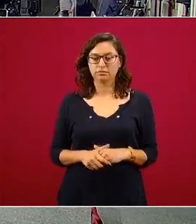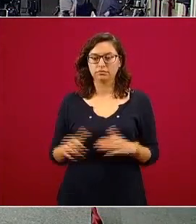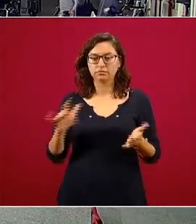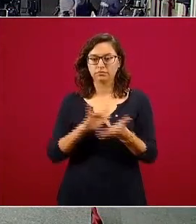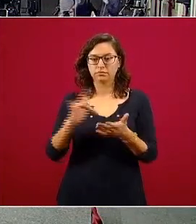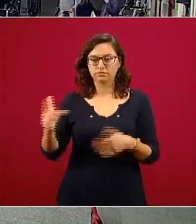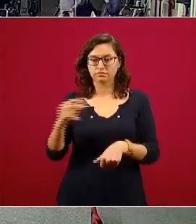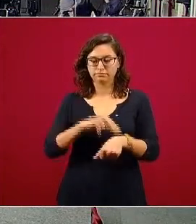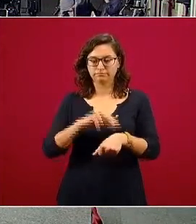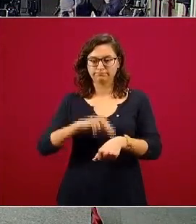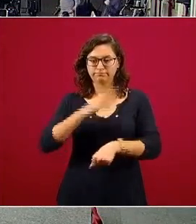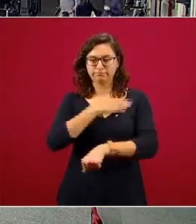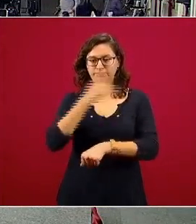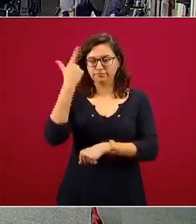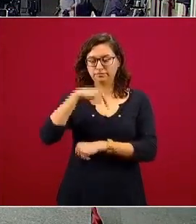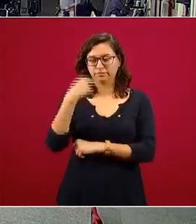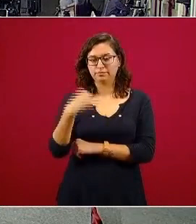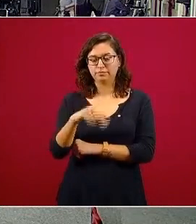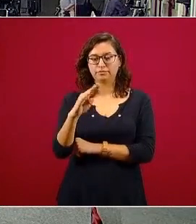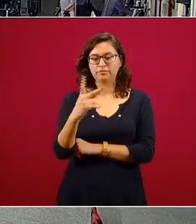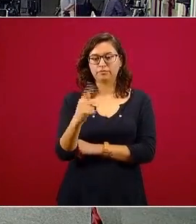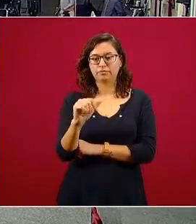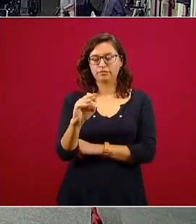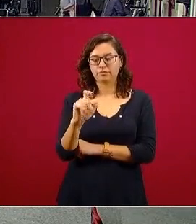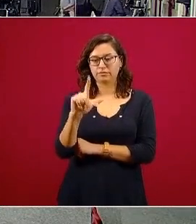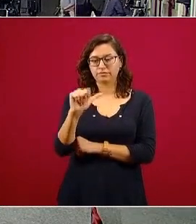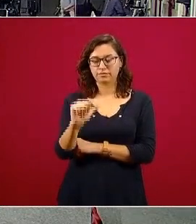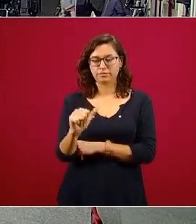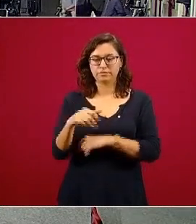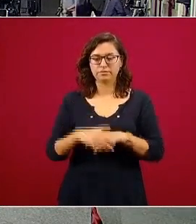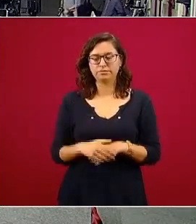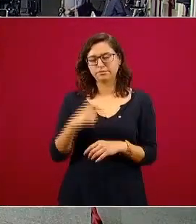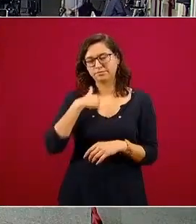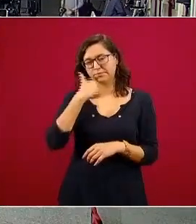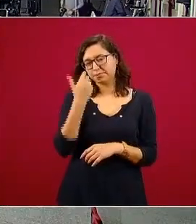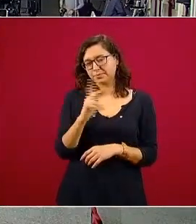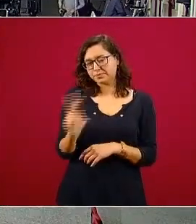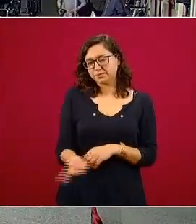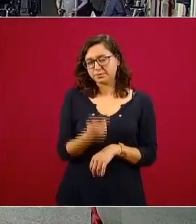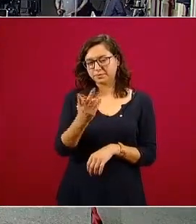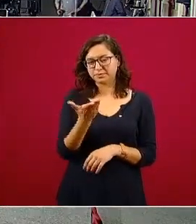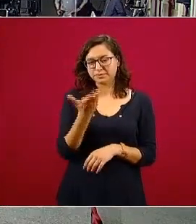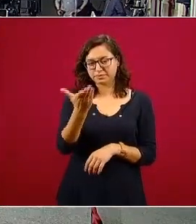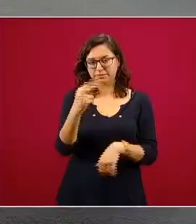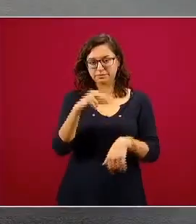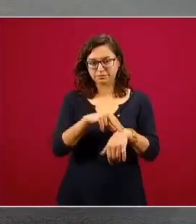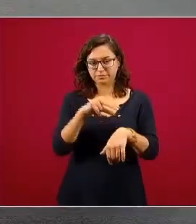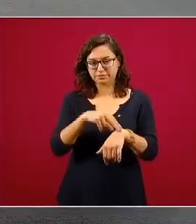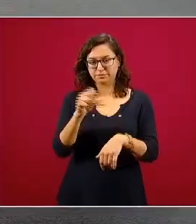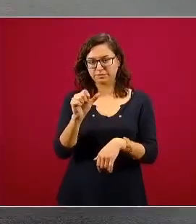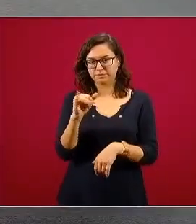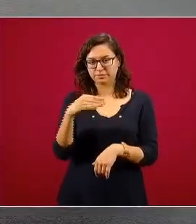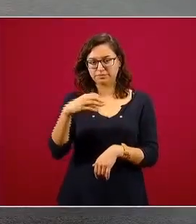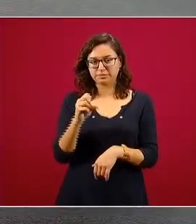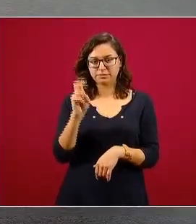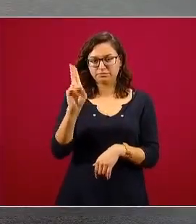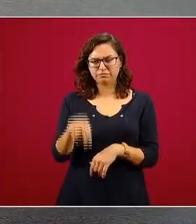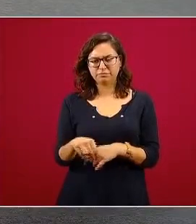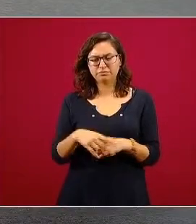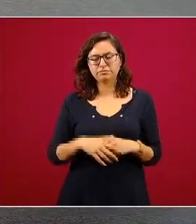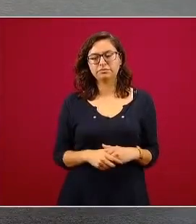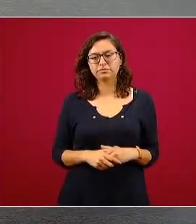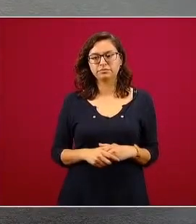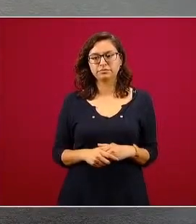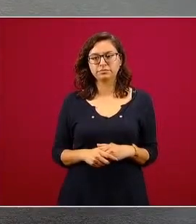Gracias, doctores. Muy buenas noches. Paola Betancourt, de Multimedios Televisión. Mi primera pregunta es para el doctor Simón Cagua. Quisiera preguntarle a qué se